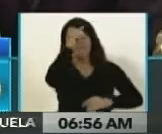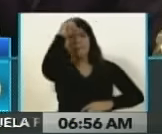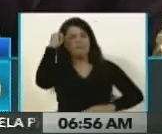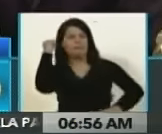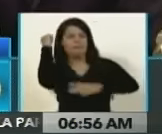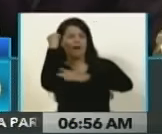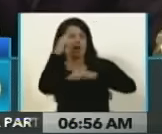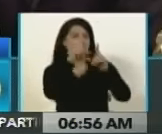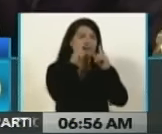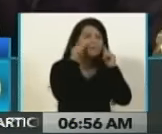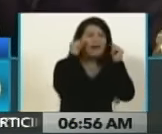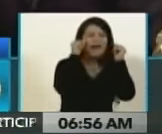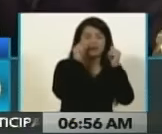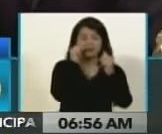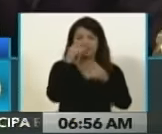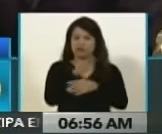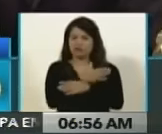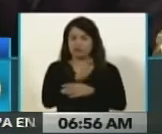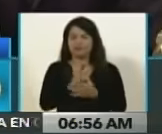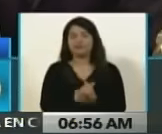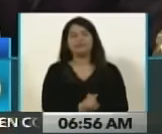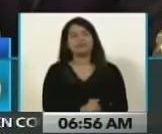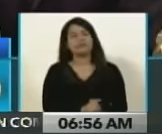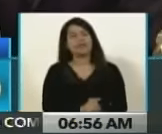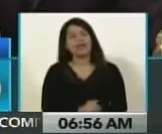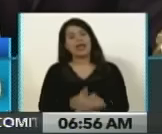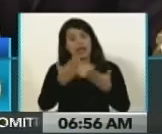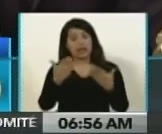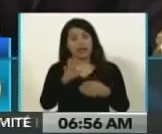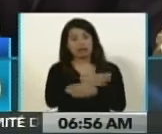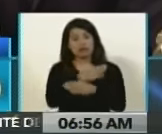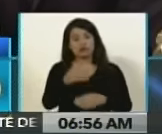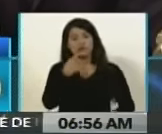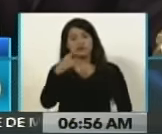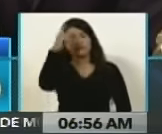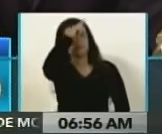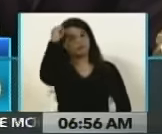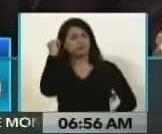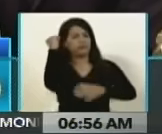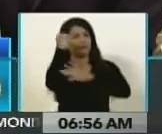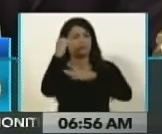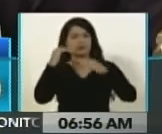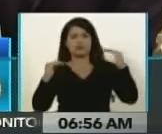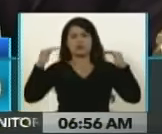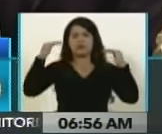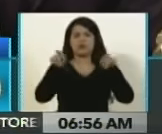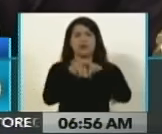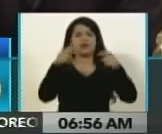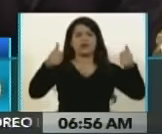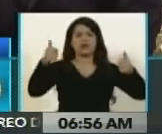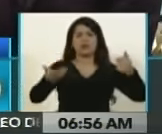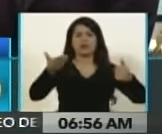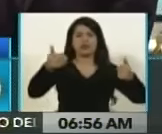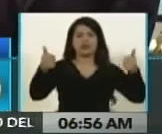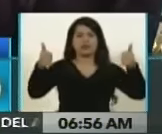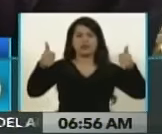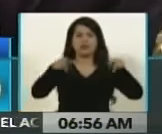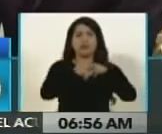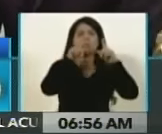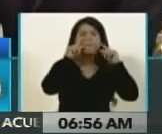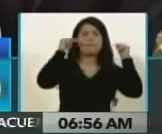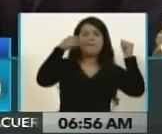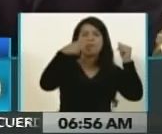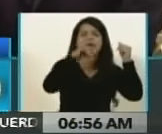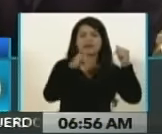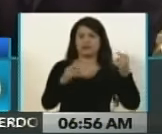Páez. Bueno, en esa canción el Negro Primero es una figura tan importante como Páez, ¿no? ¿Y por qué no va a estar